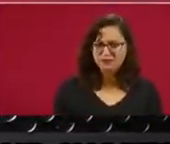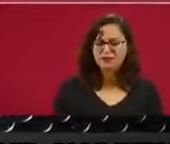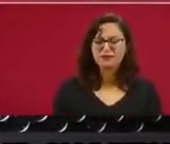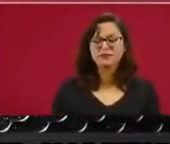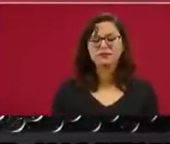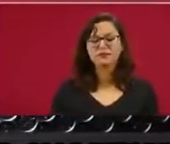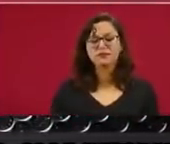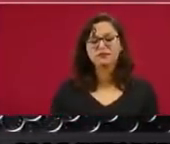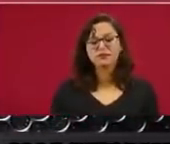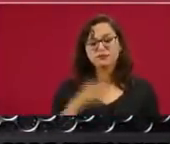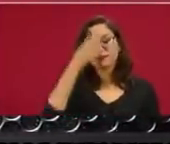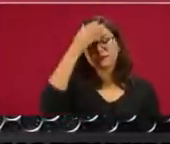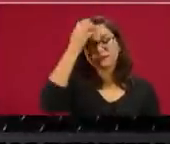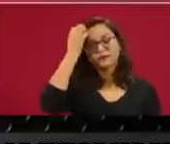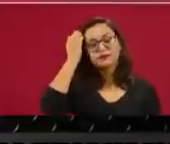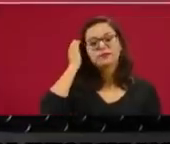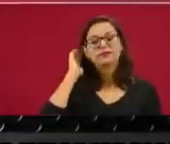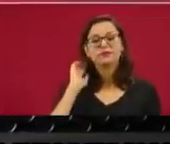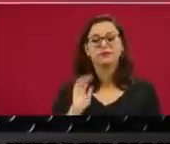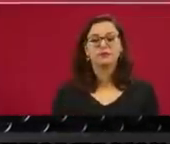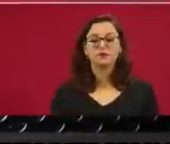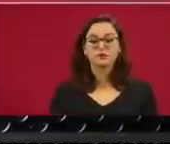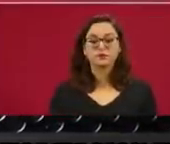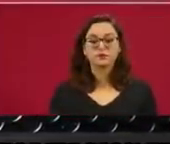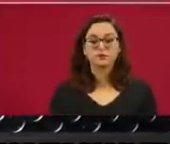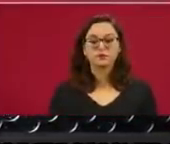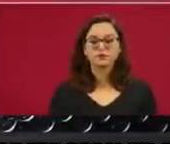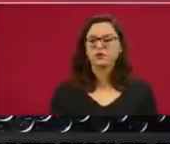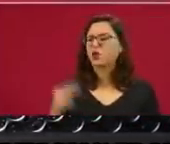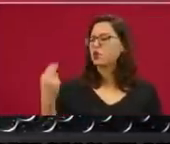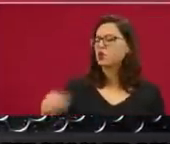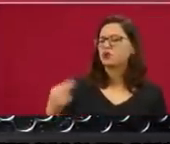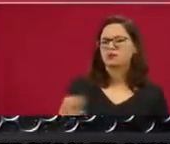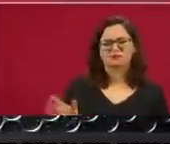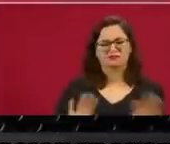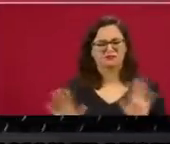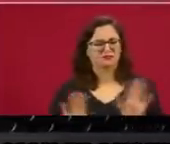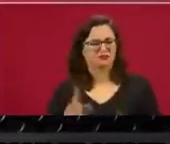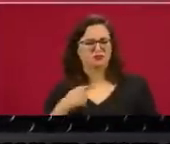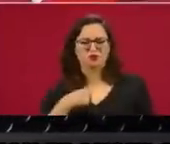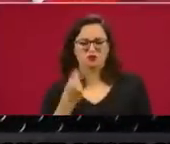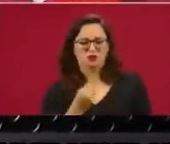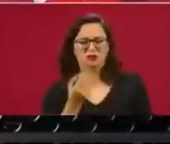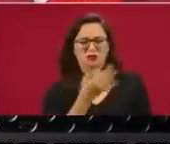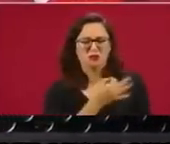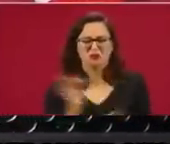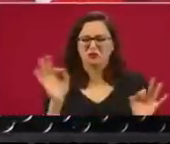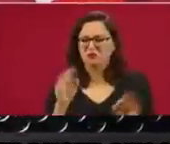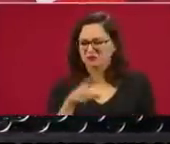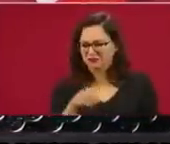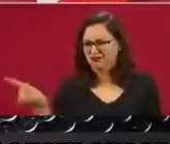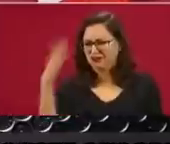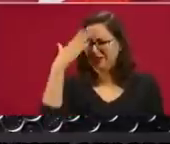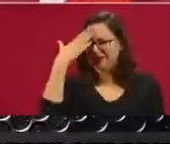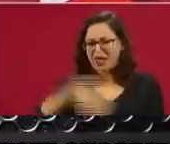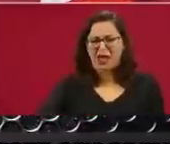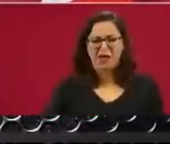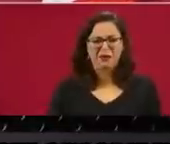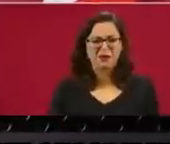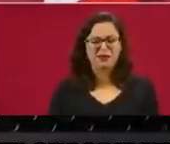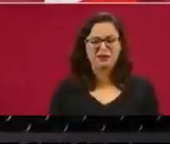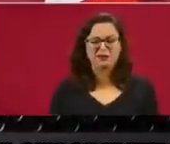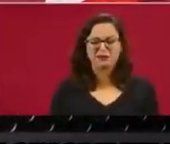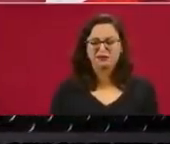¿Eh? Algunos nombres. No, ahí se va a ir sabiendo, eso sí, porque